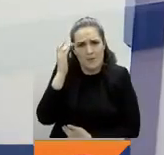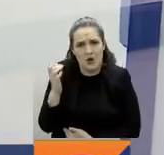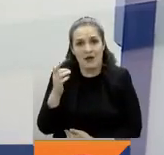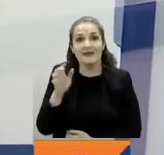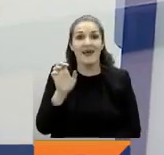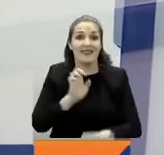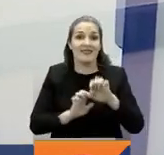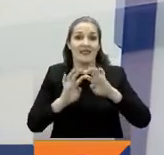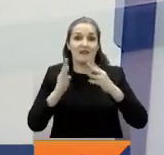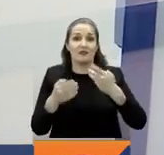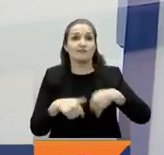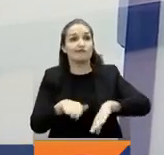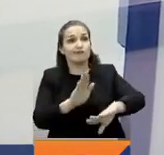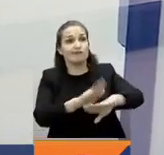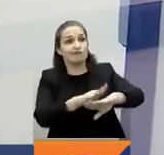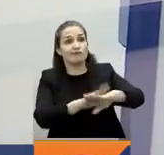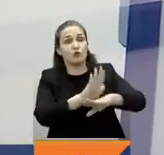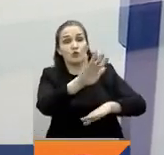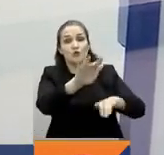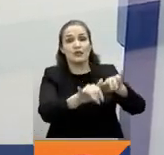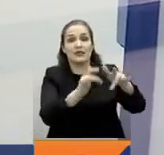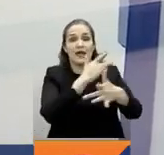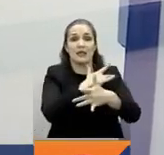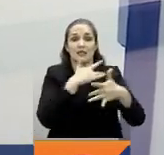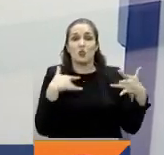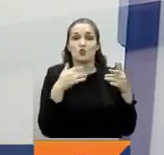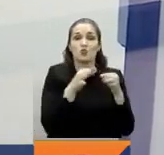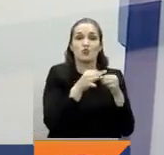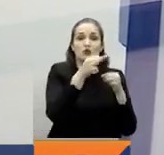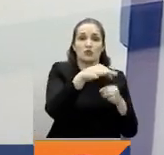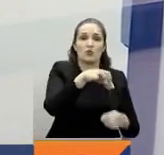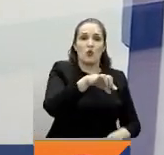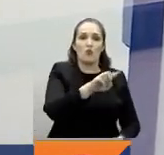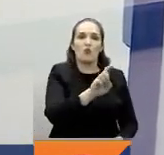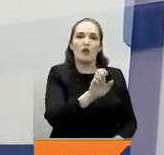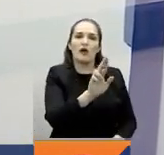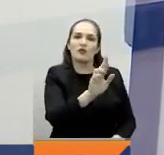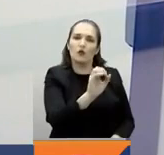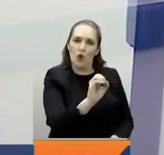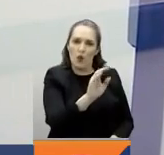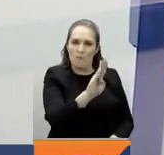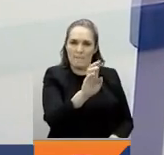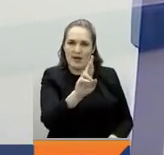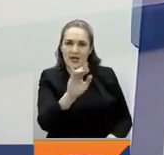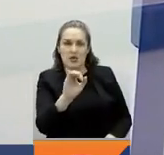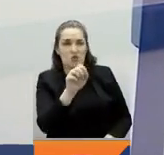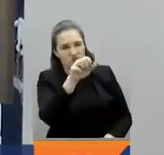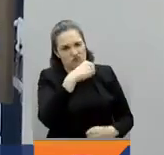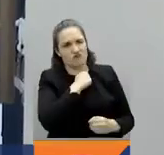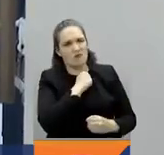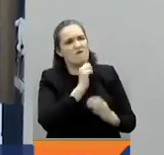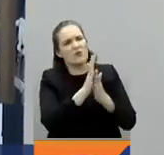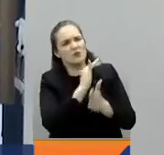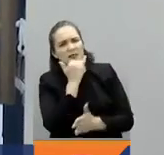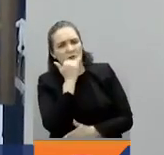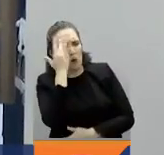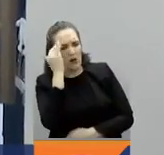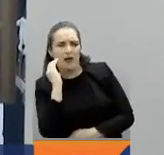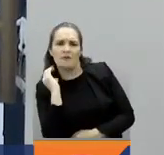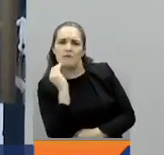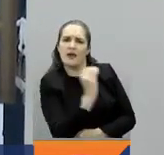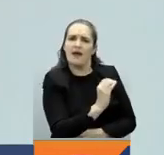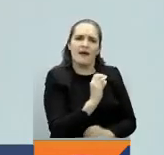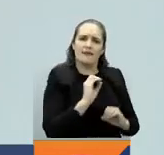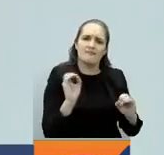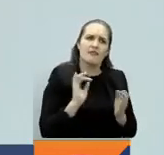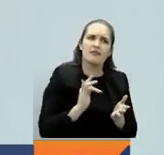solicitó a la Secretaría de Salud de Puerto Berrío y a la gerencia del hospital informar sobre la situación. Tras el cese de actividades indefinido,